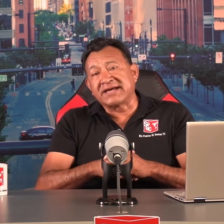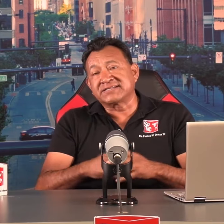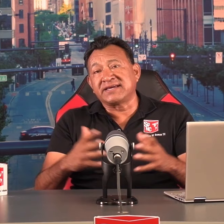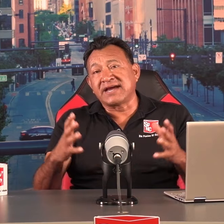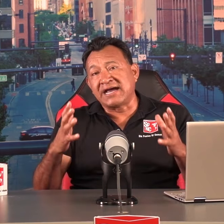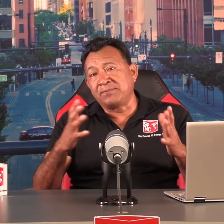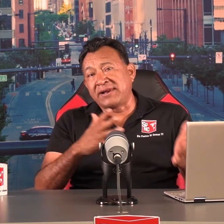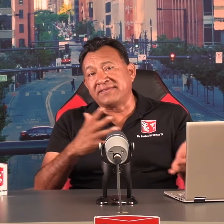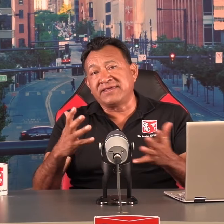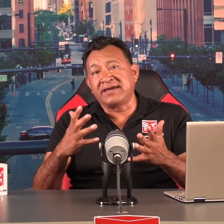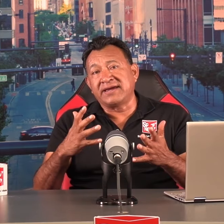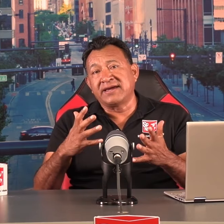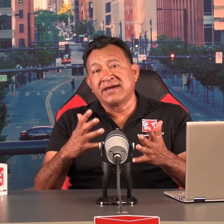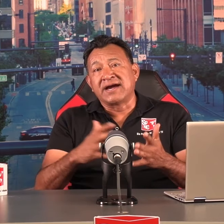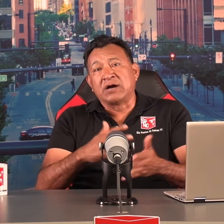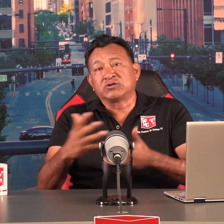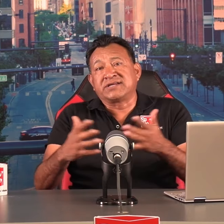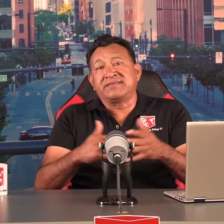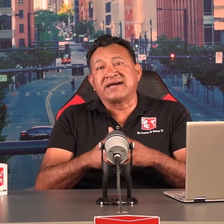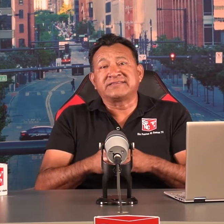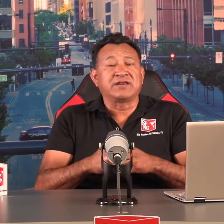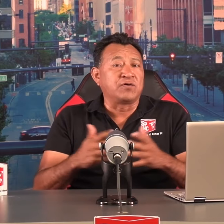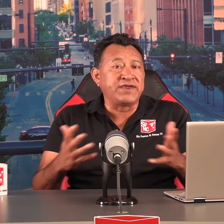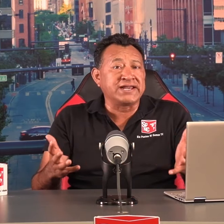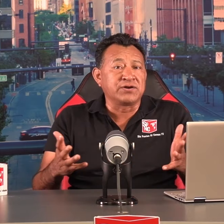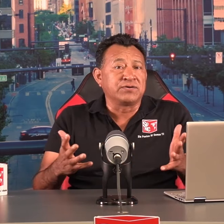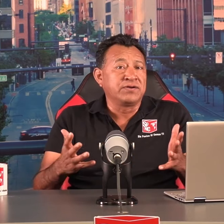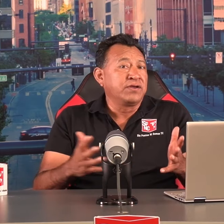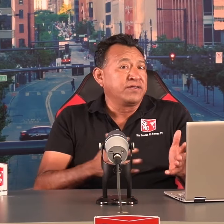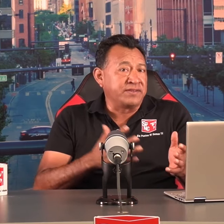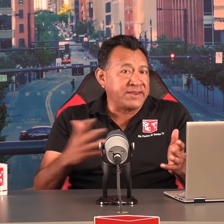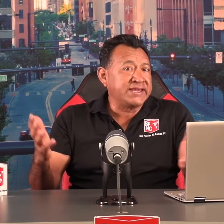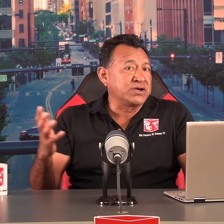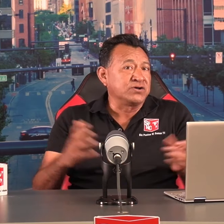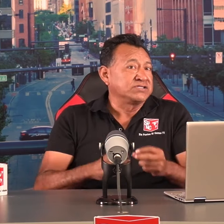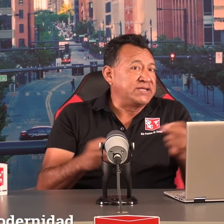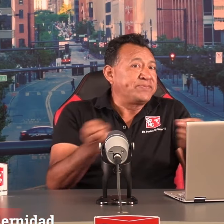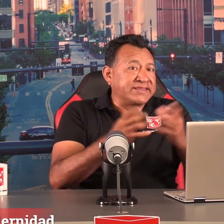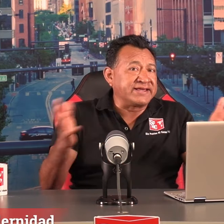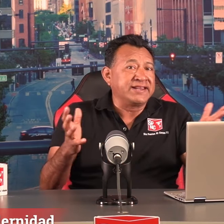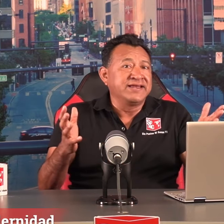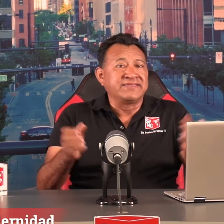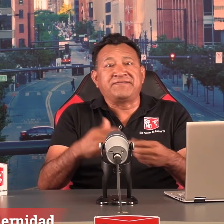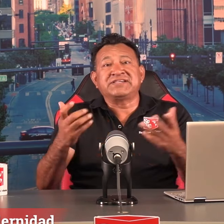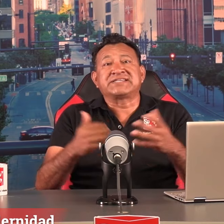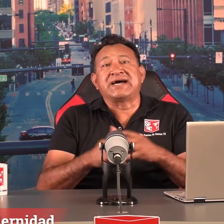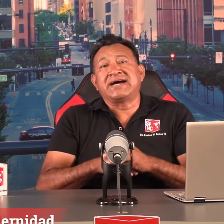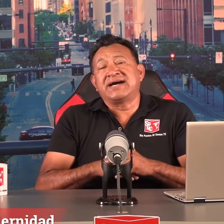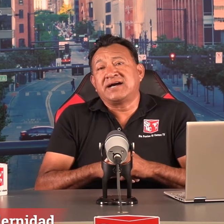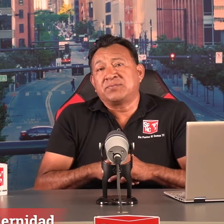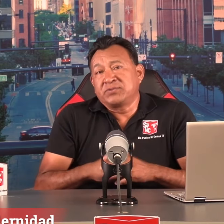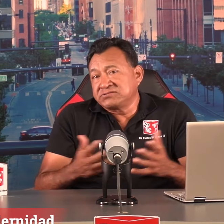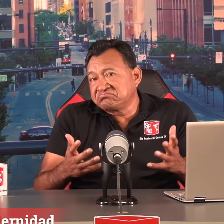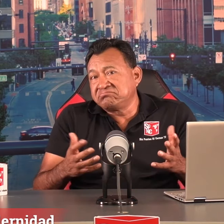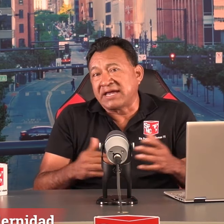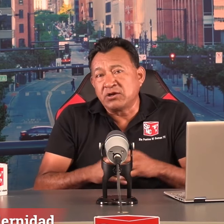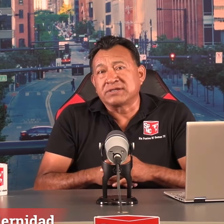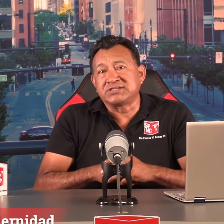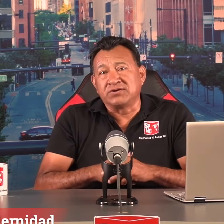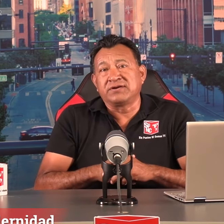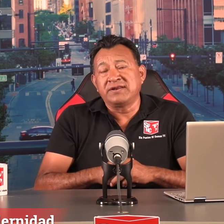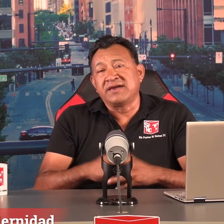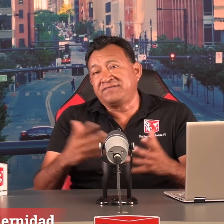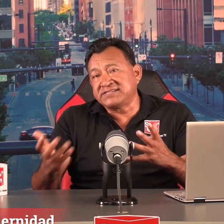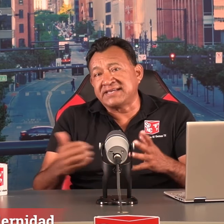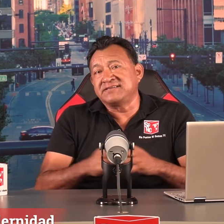de adaptarse al plan de austeridad del gobierno de méxico sin perder de vista pues la